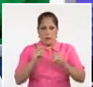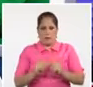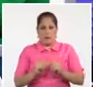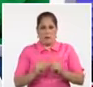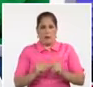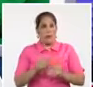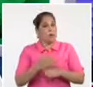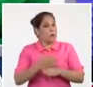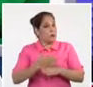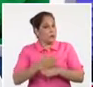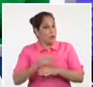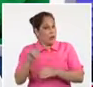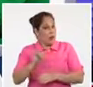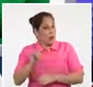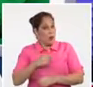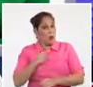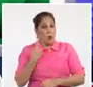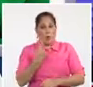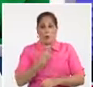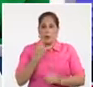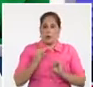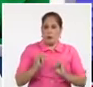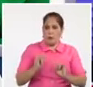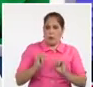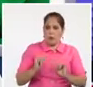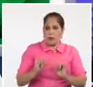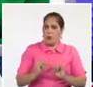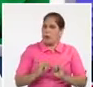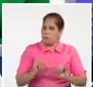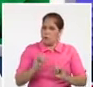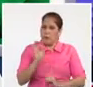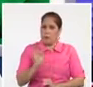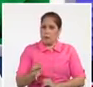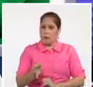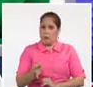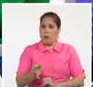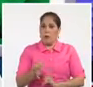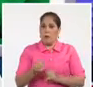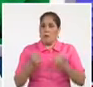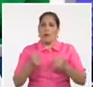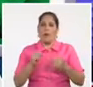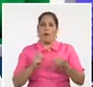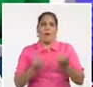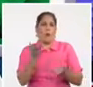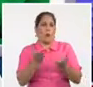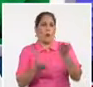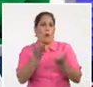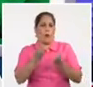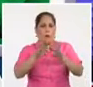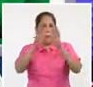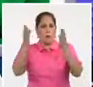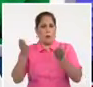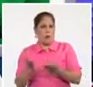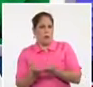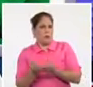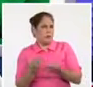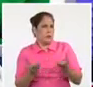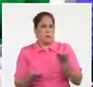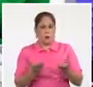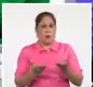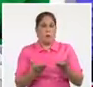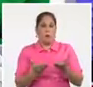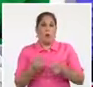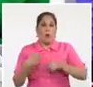traduce, como también lo traducen muchas noticias que se dan con relación al comportamiento del mundo, como países que